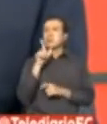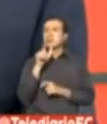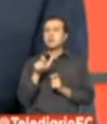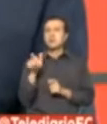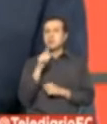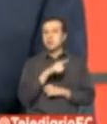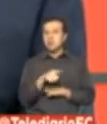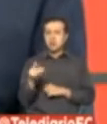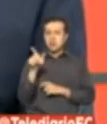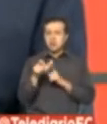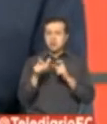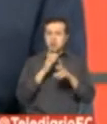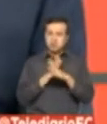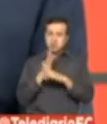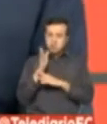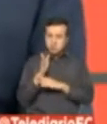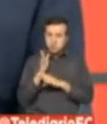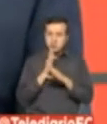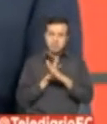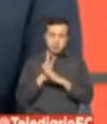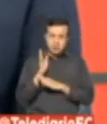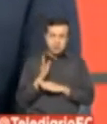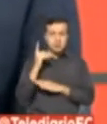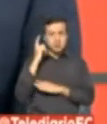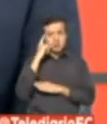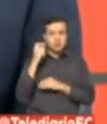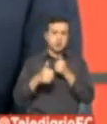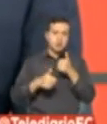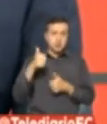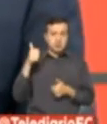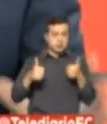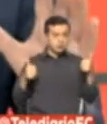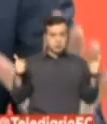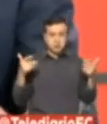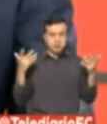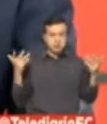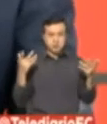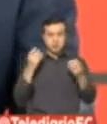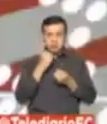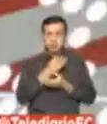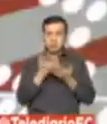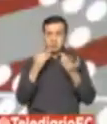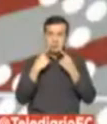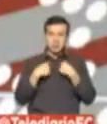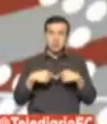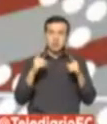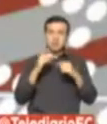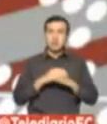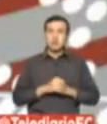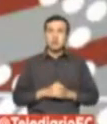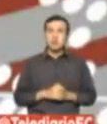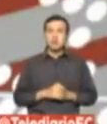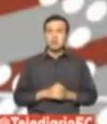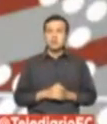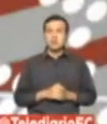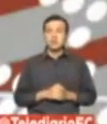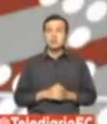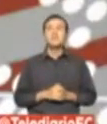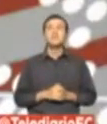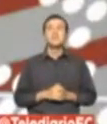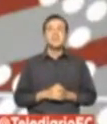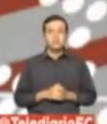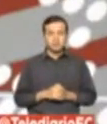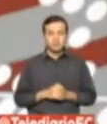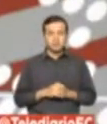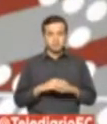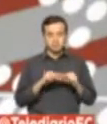los fieles a estas pretendidas jerarquías ante las que ustedes se han revelado? A ver, cuando se